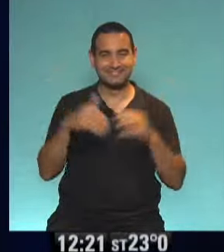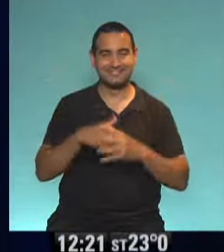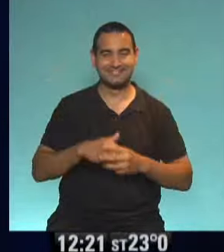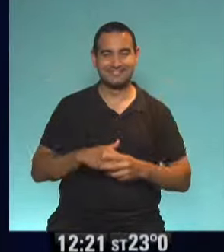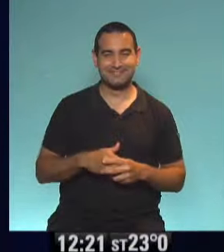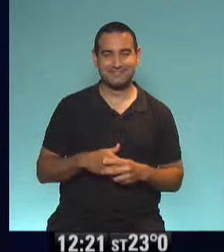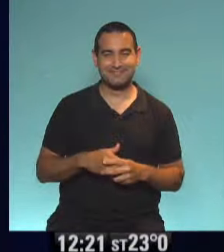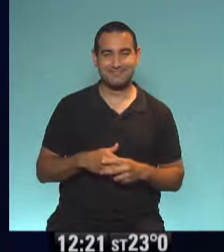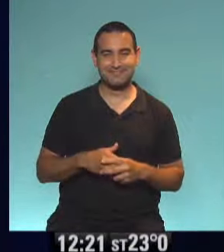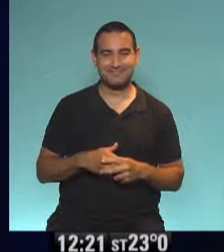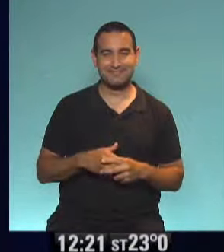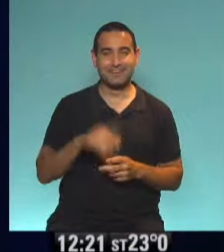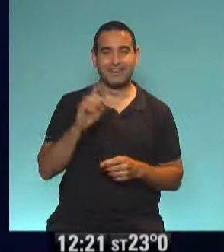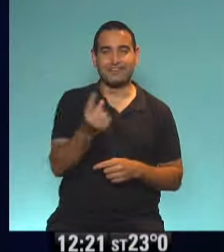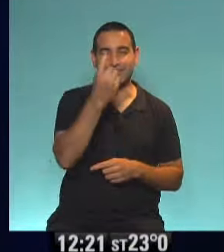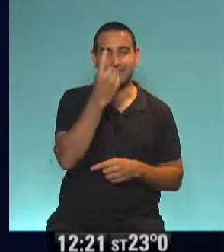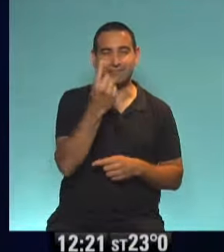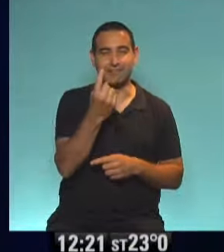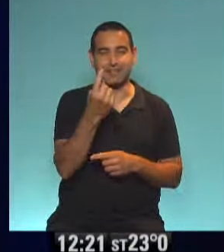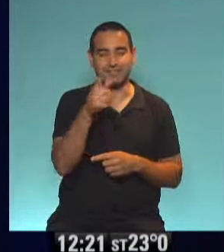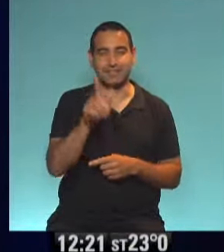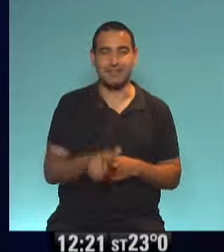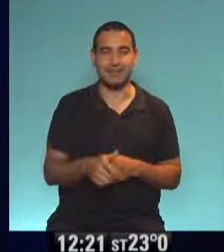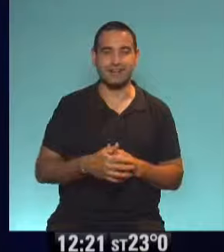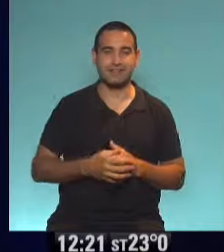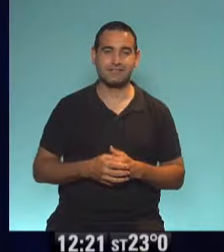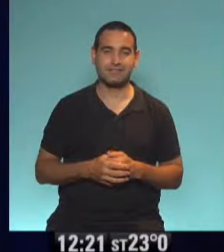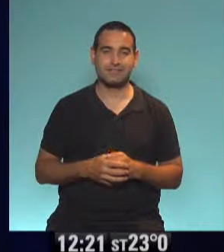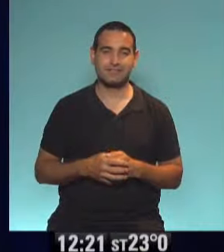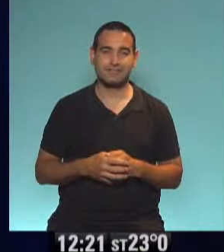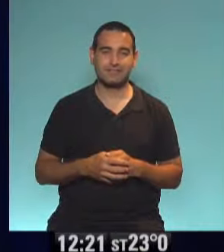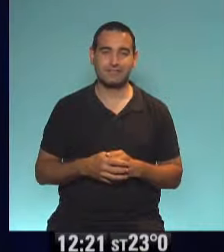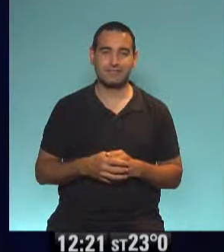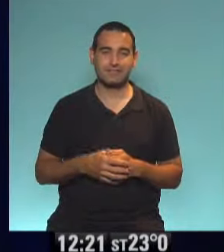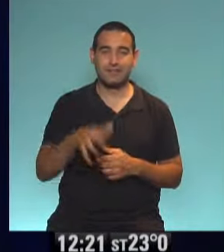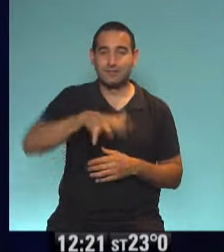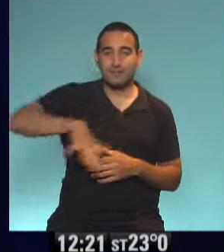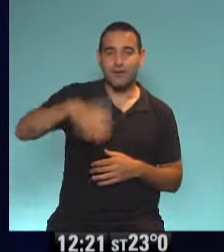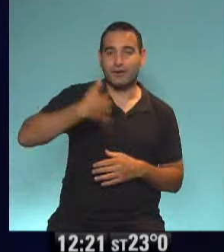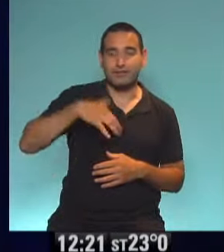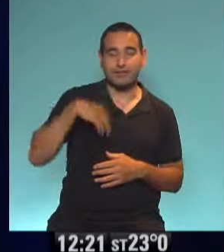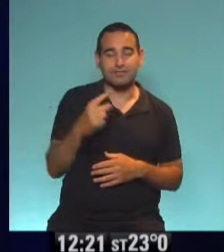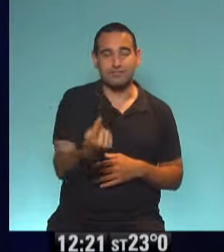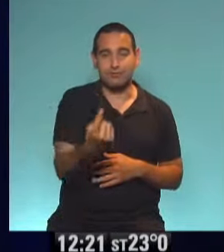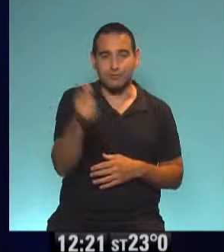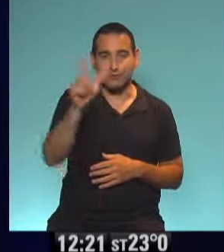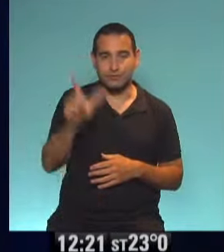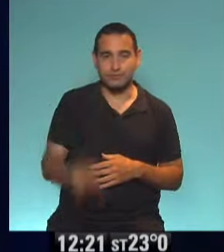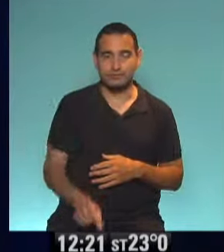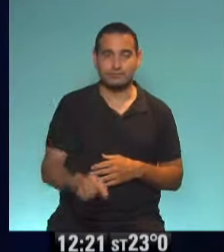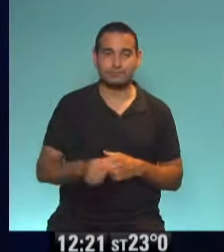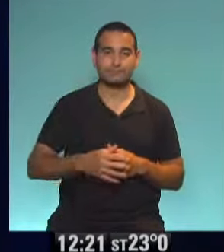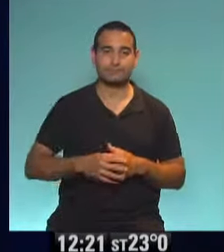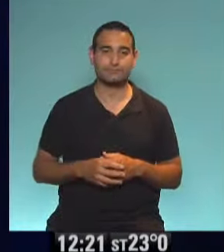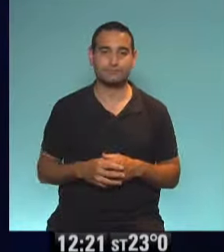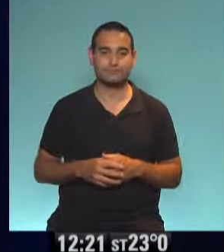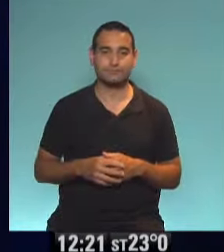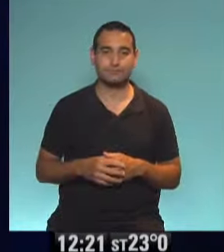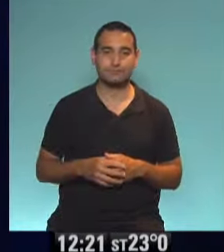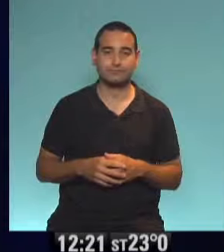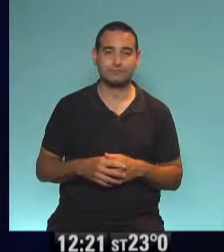desaparecen y aparece una única cosa uniforme. Entonces pareciera que el pueblo argentino es todo igual porque las diferencias de las personas que